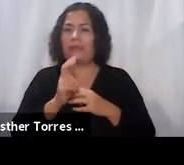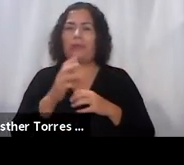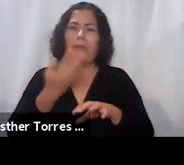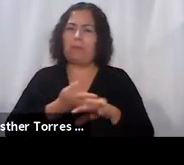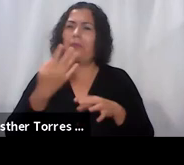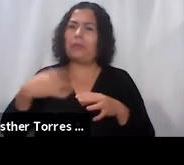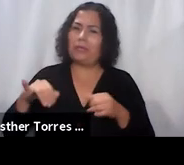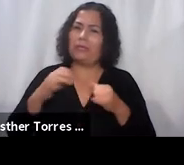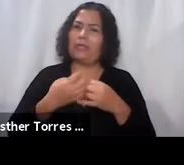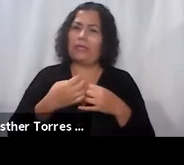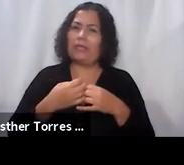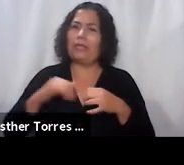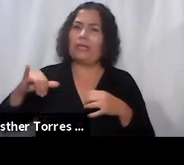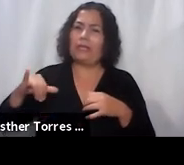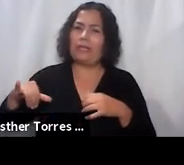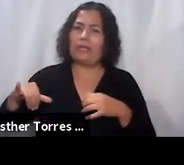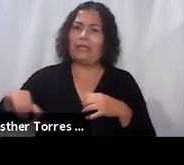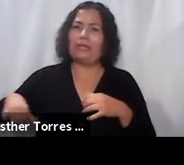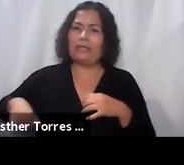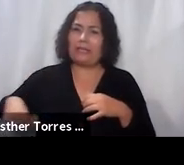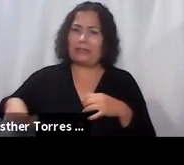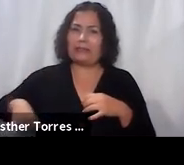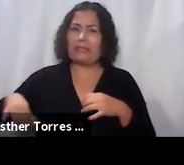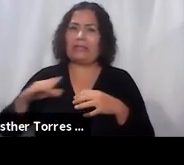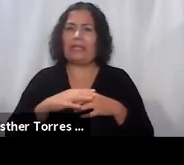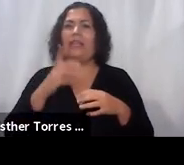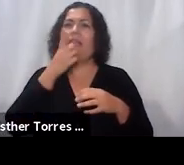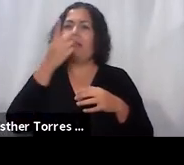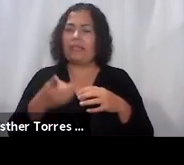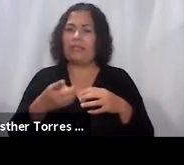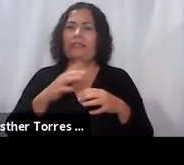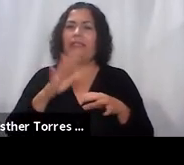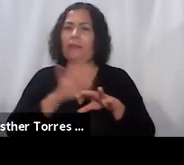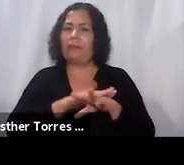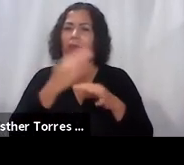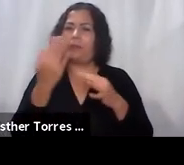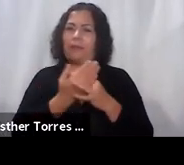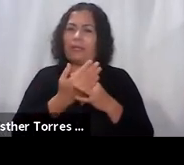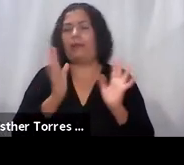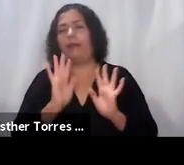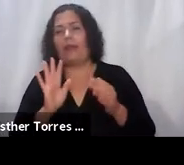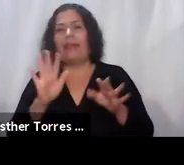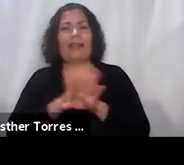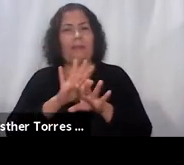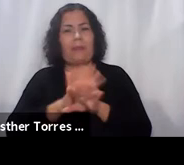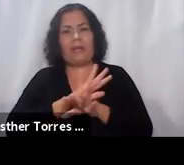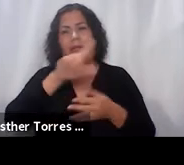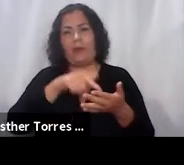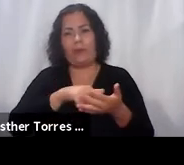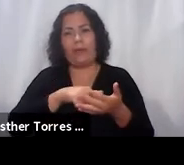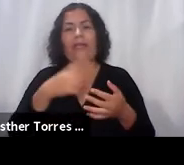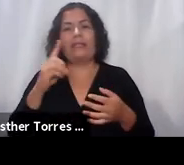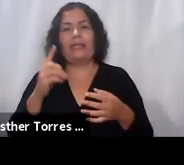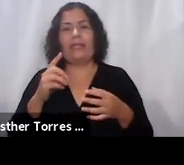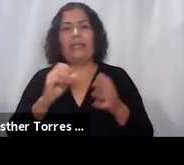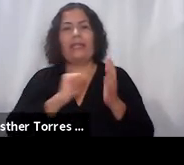que decían que a través en lugar de señales verticales,